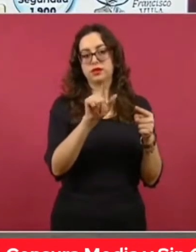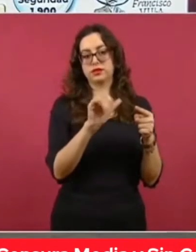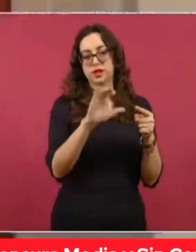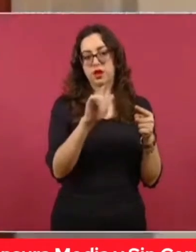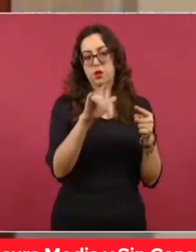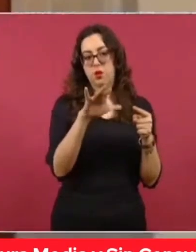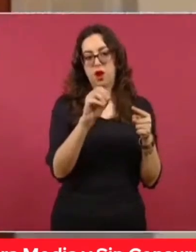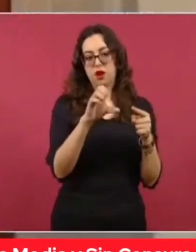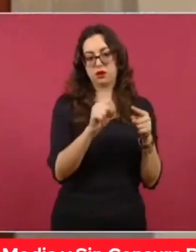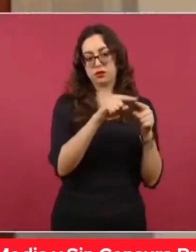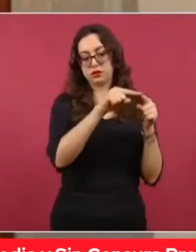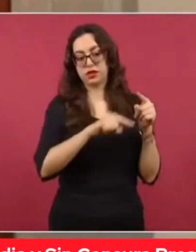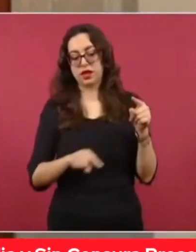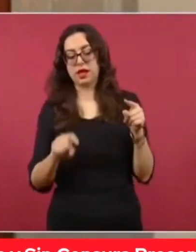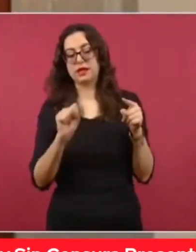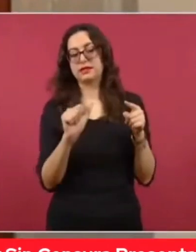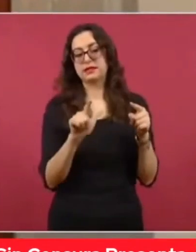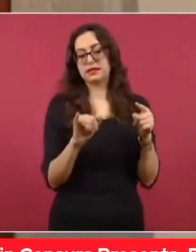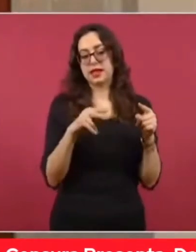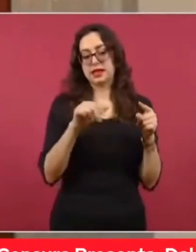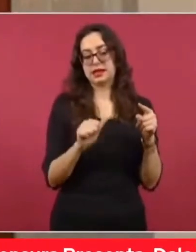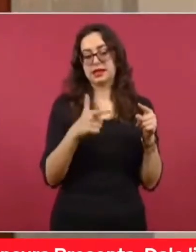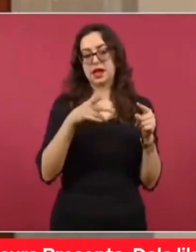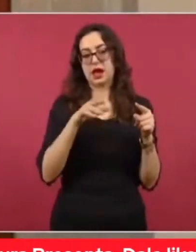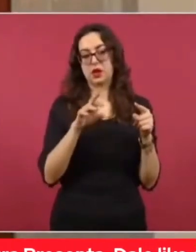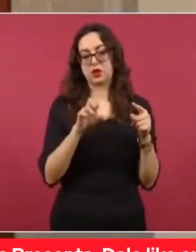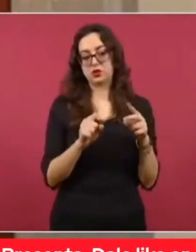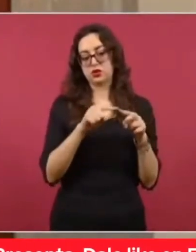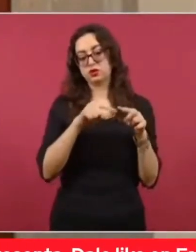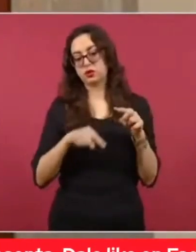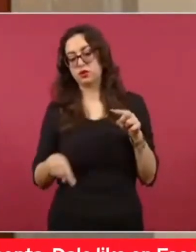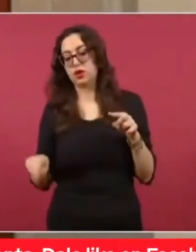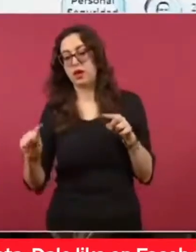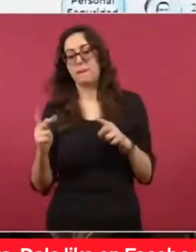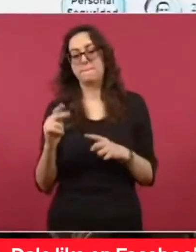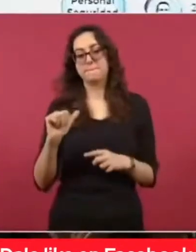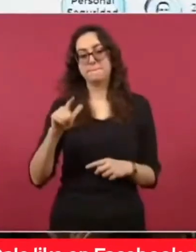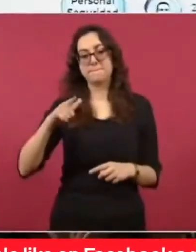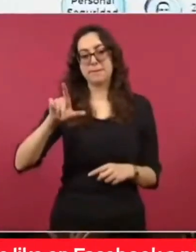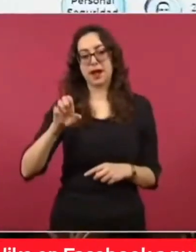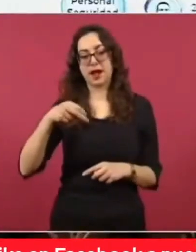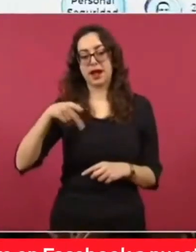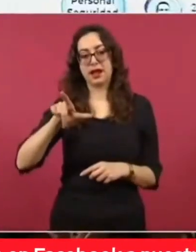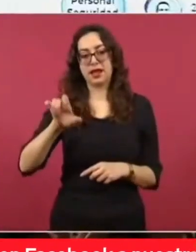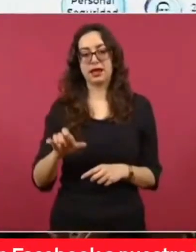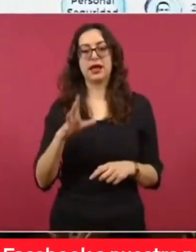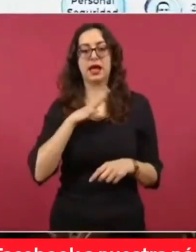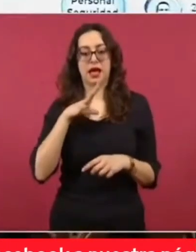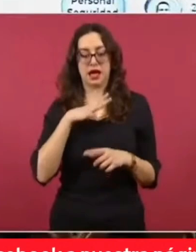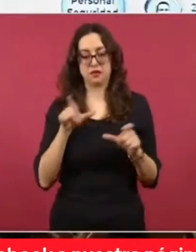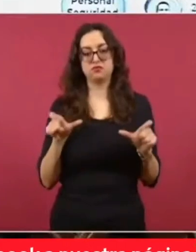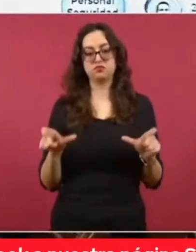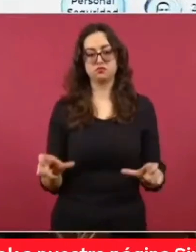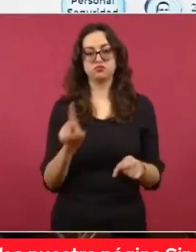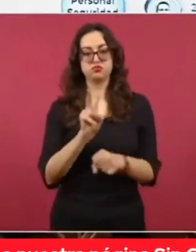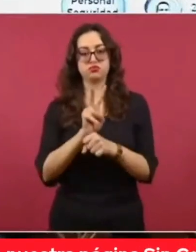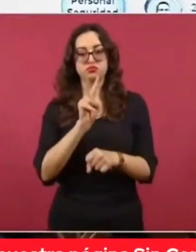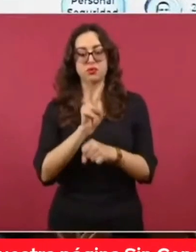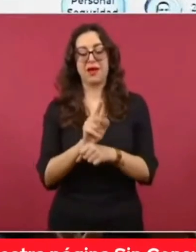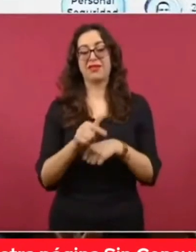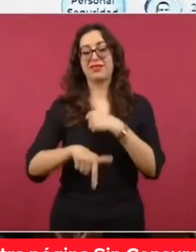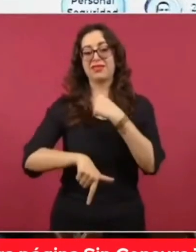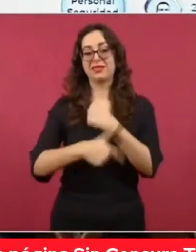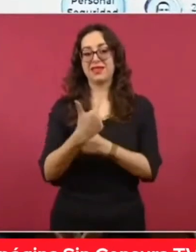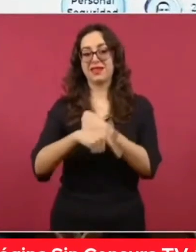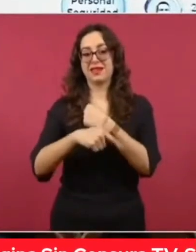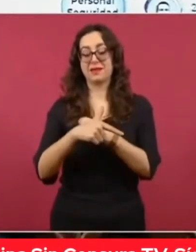Hidalgo y de Coatzacoalcos a Palenque hay mil novecientos elementos desplegados 17 bases